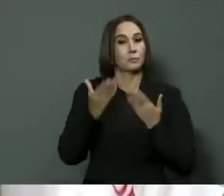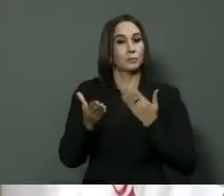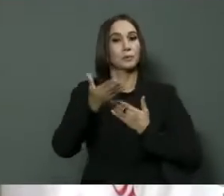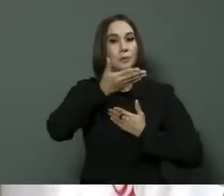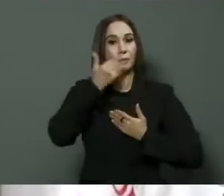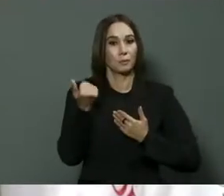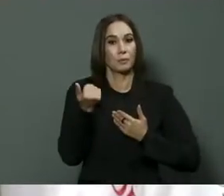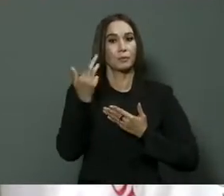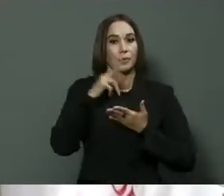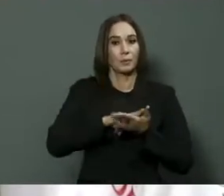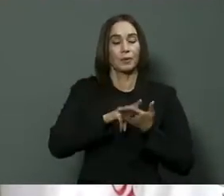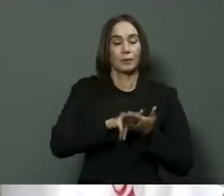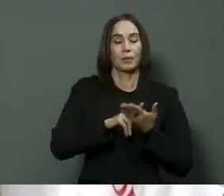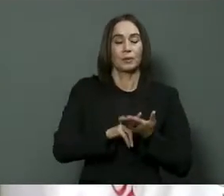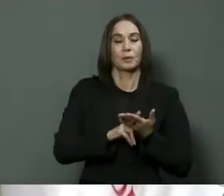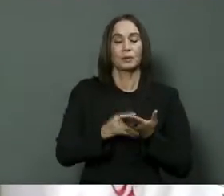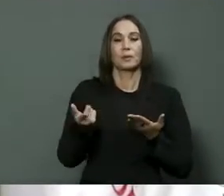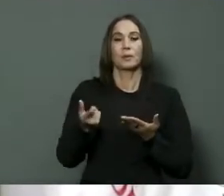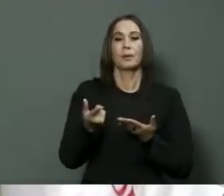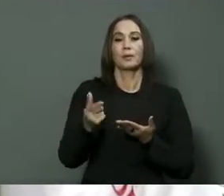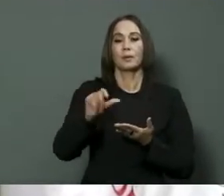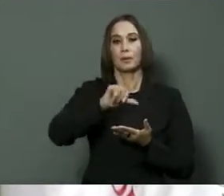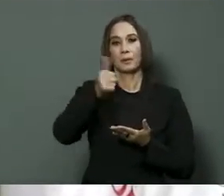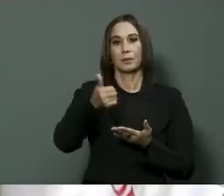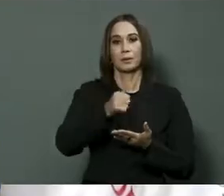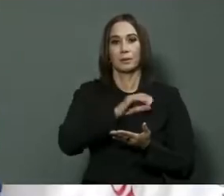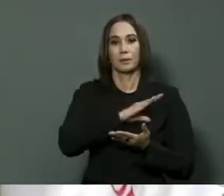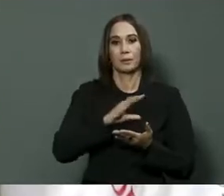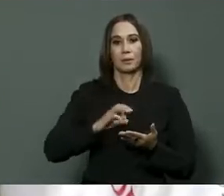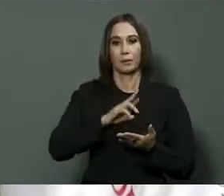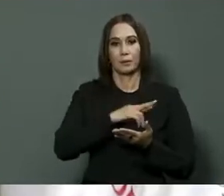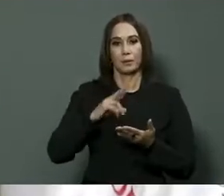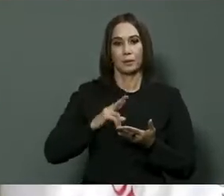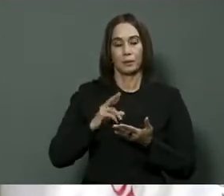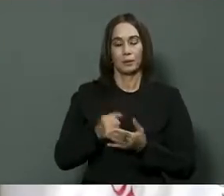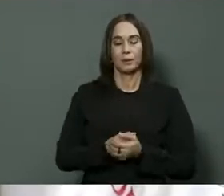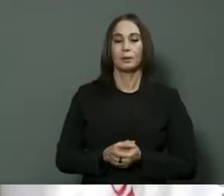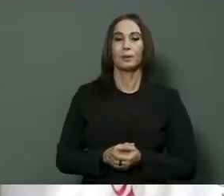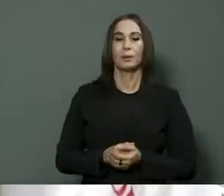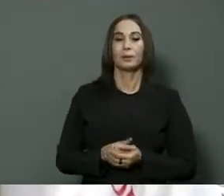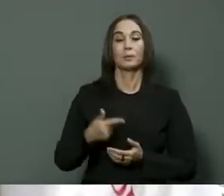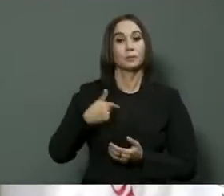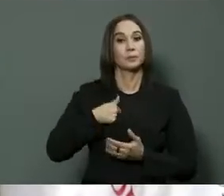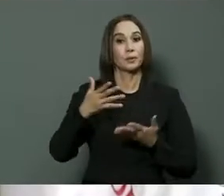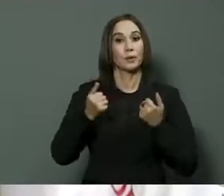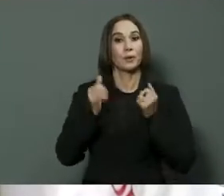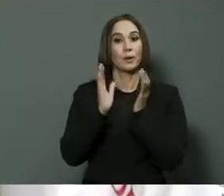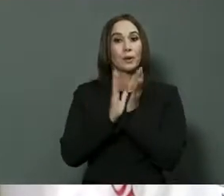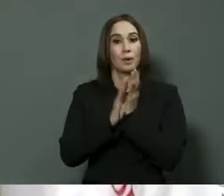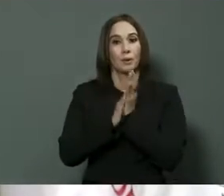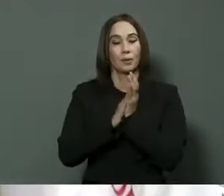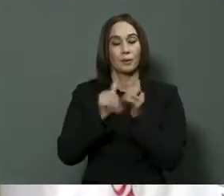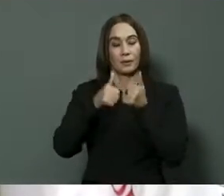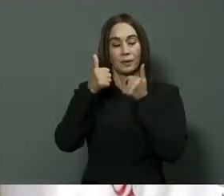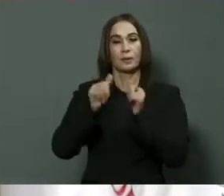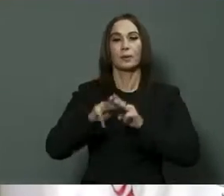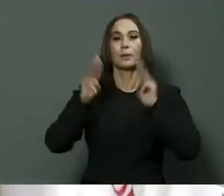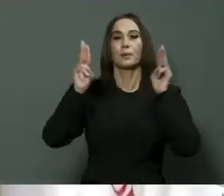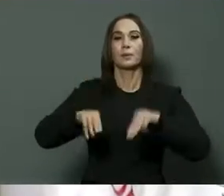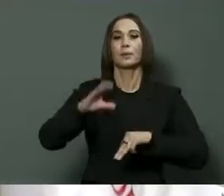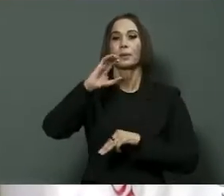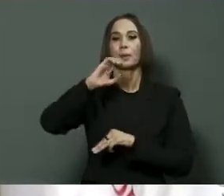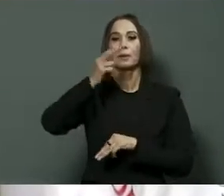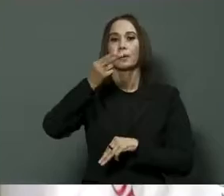mejores resultados obtenidos en Cristo Rey. En ese sentido, pues yo quiero felicitar al ministro